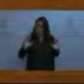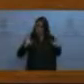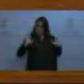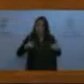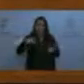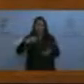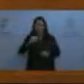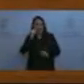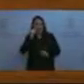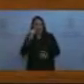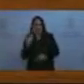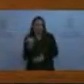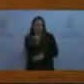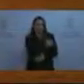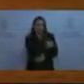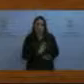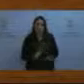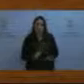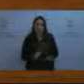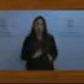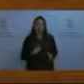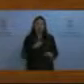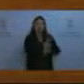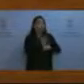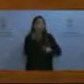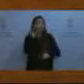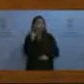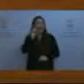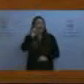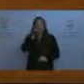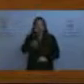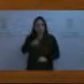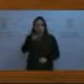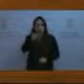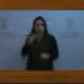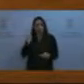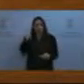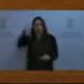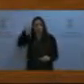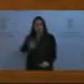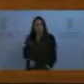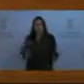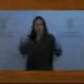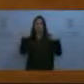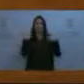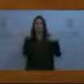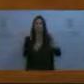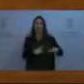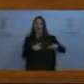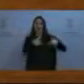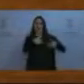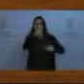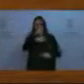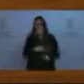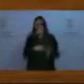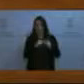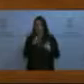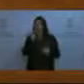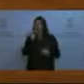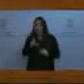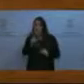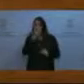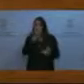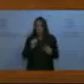Javier Fernández. La consejera lleva 14 años responsable de los residuos en Asturias. 14 años. Ha provocado